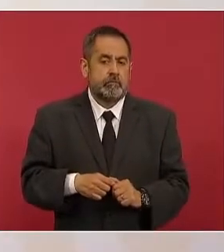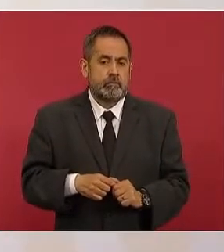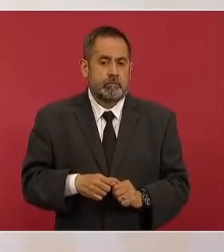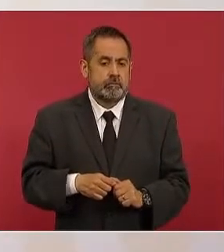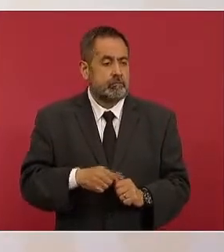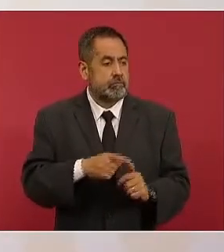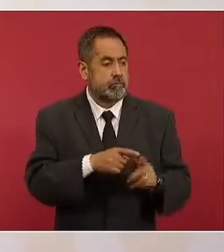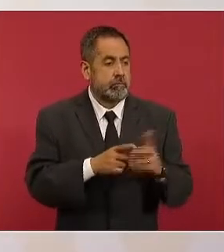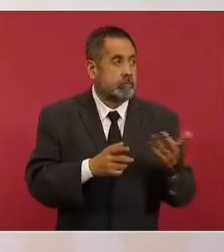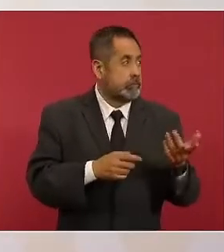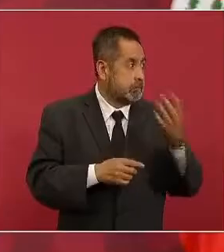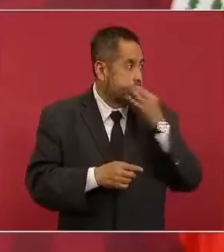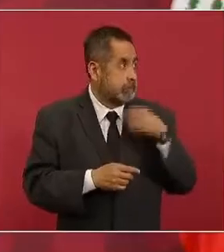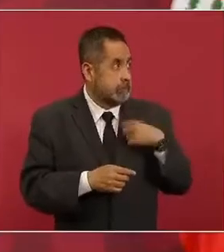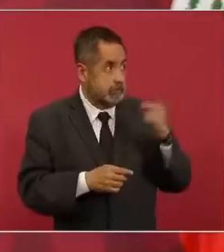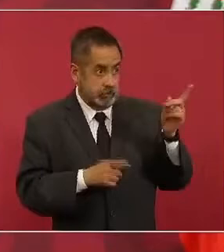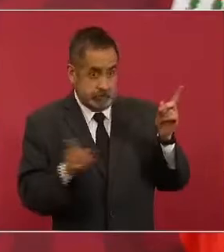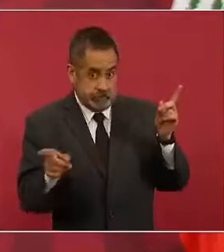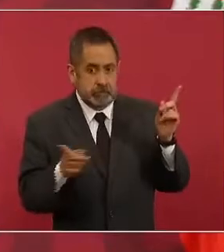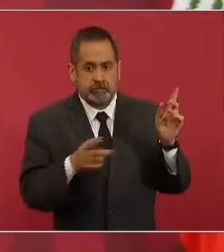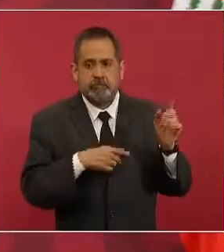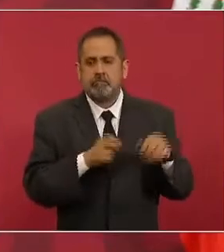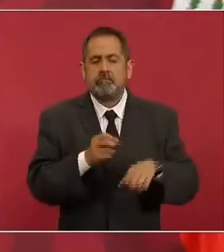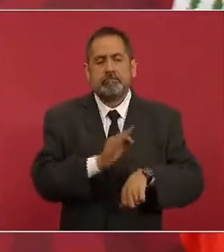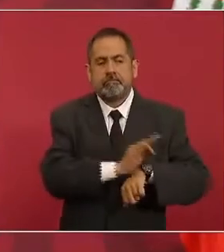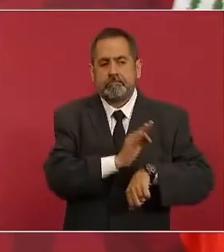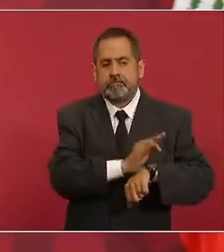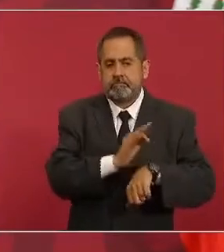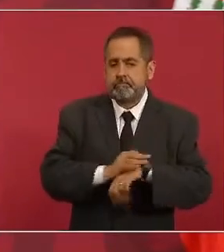a proteger intereses.